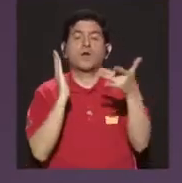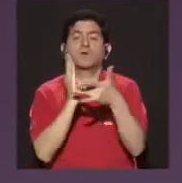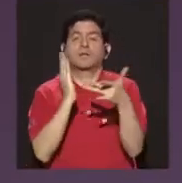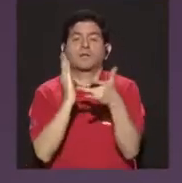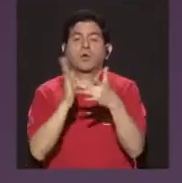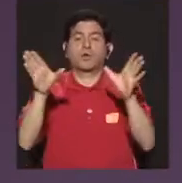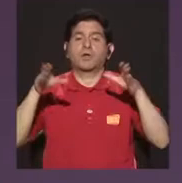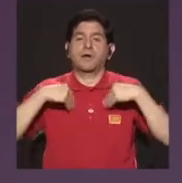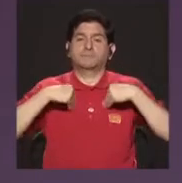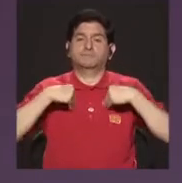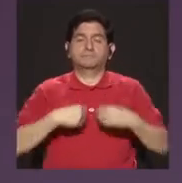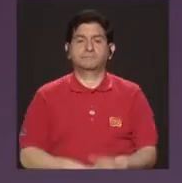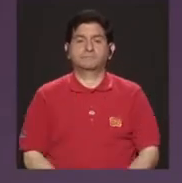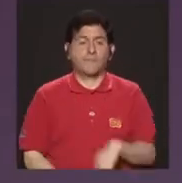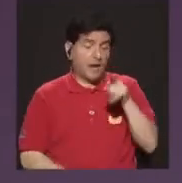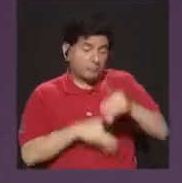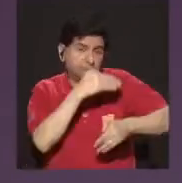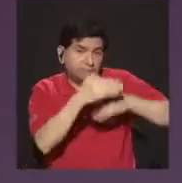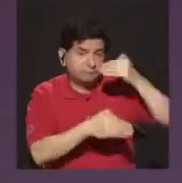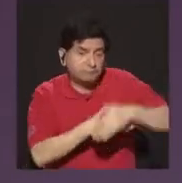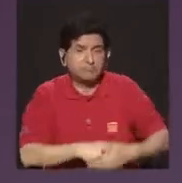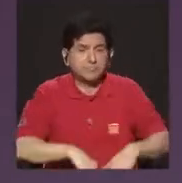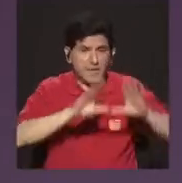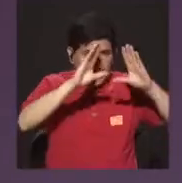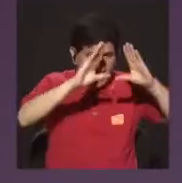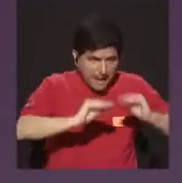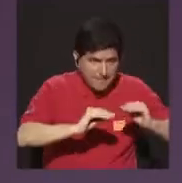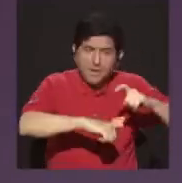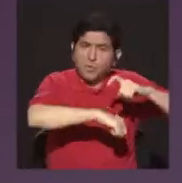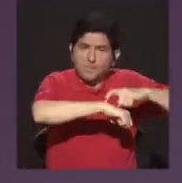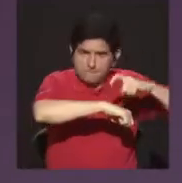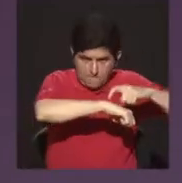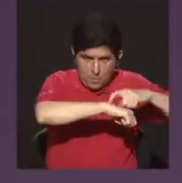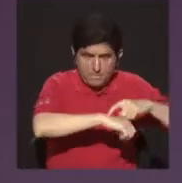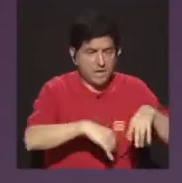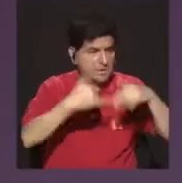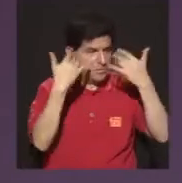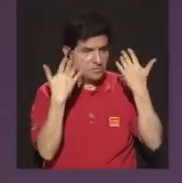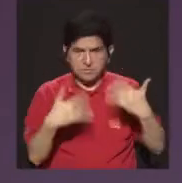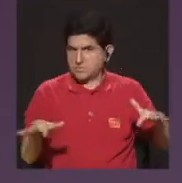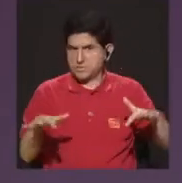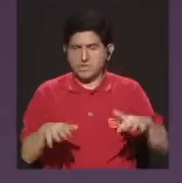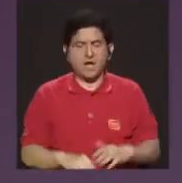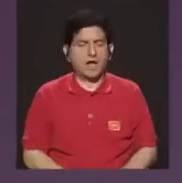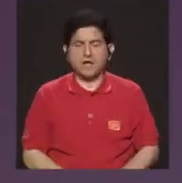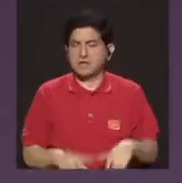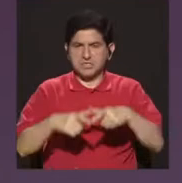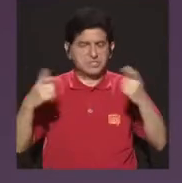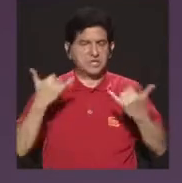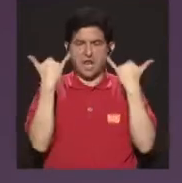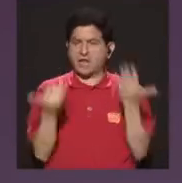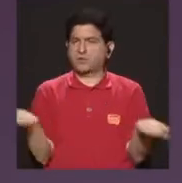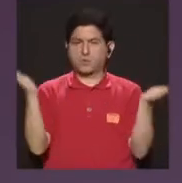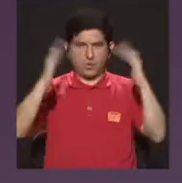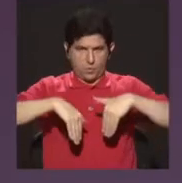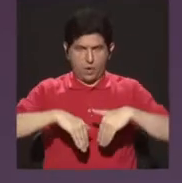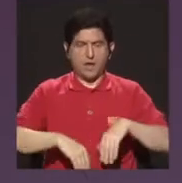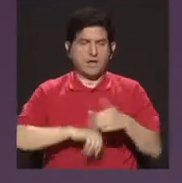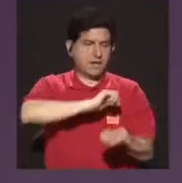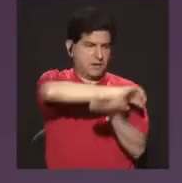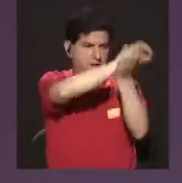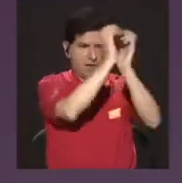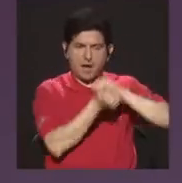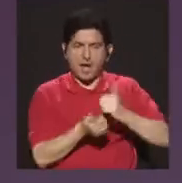entonces en este proceso el apagón es el momento en el que dejamos de recibir las señales que tenemos ahora y hacemos este